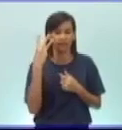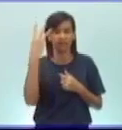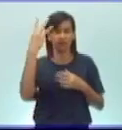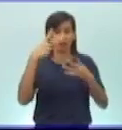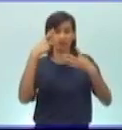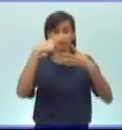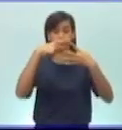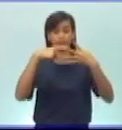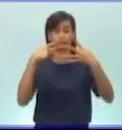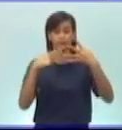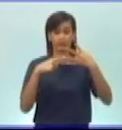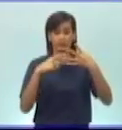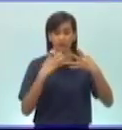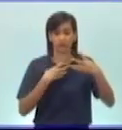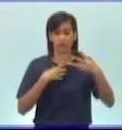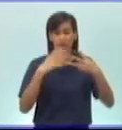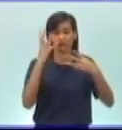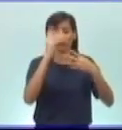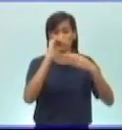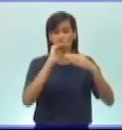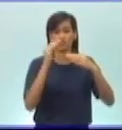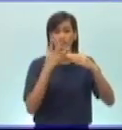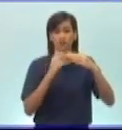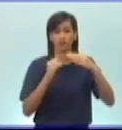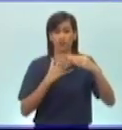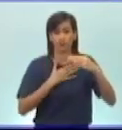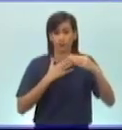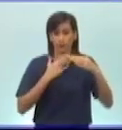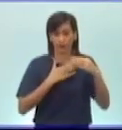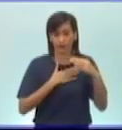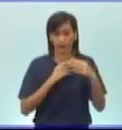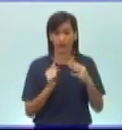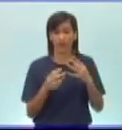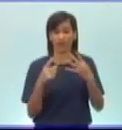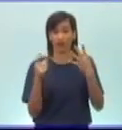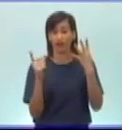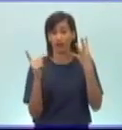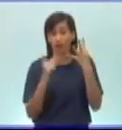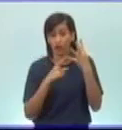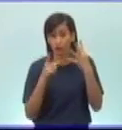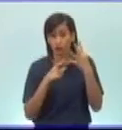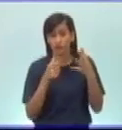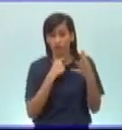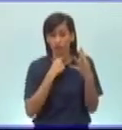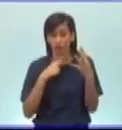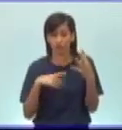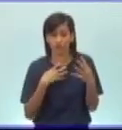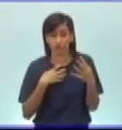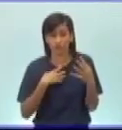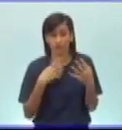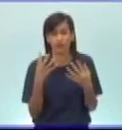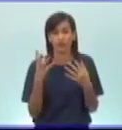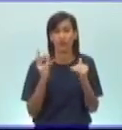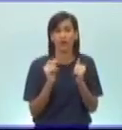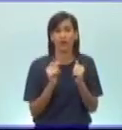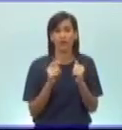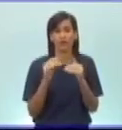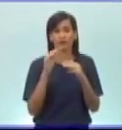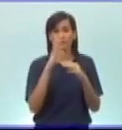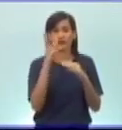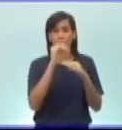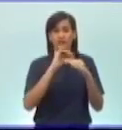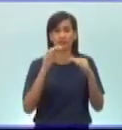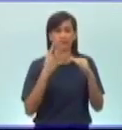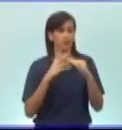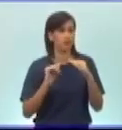obtuvimos fracciones propias y en este de acá estamos obteniendo como resultado una fracción impropia.